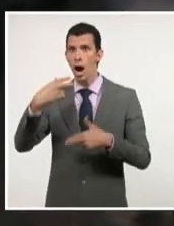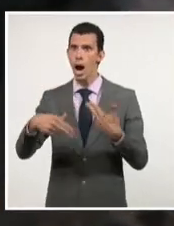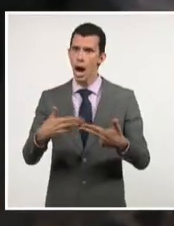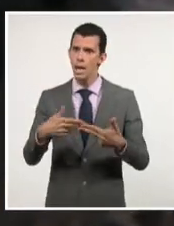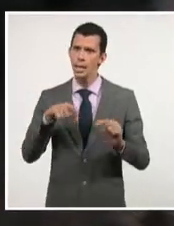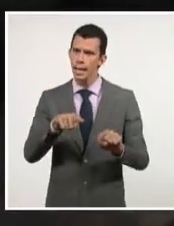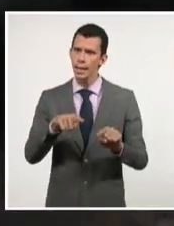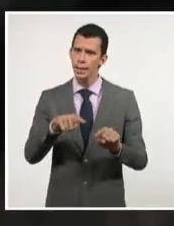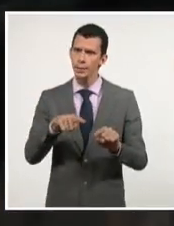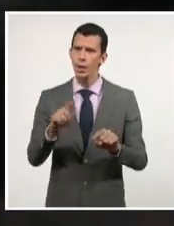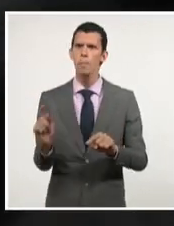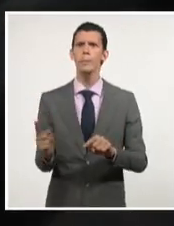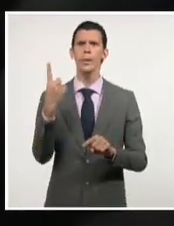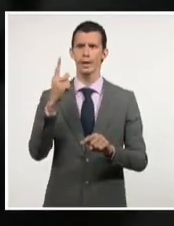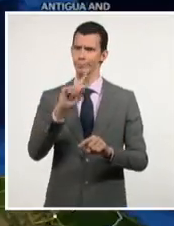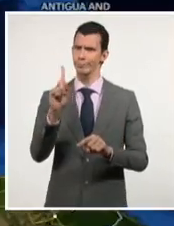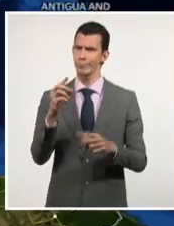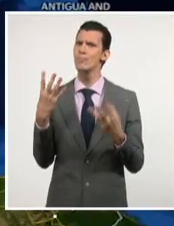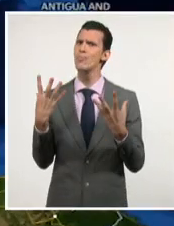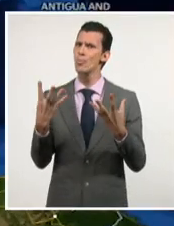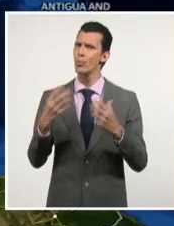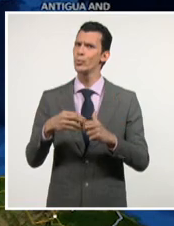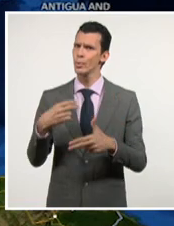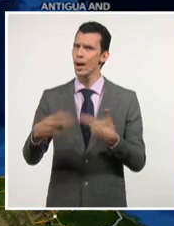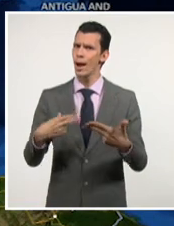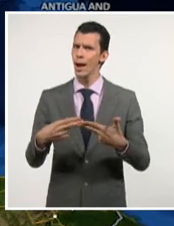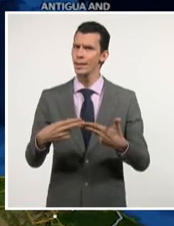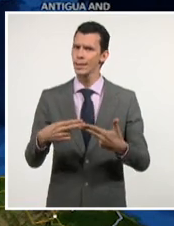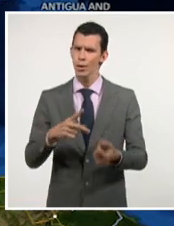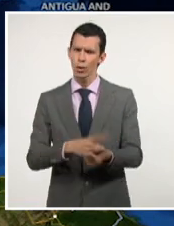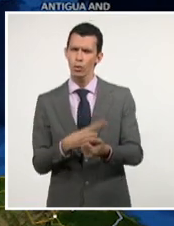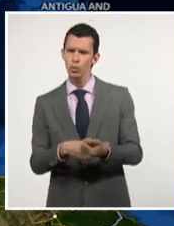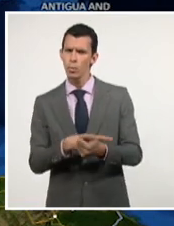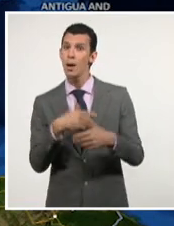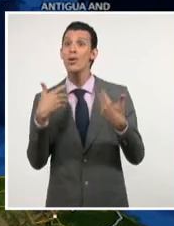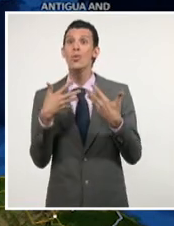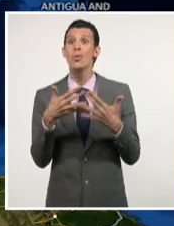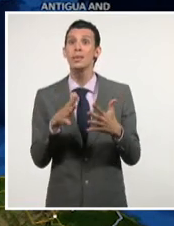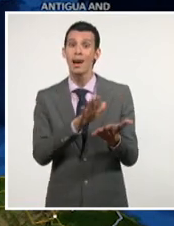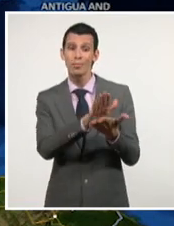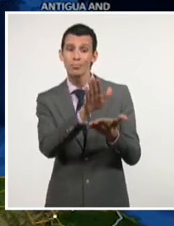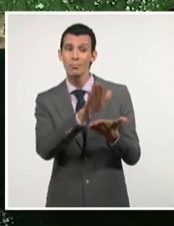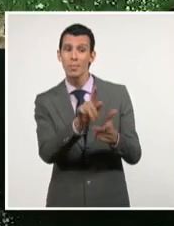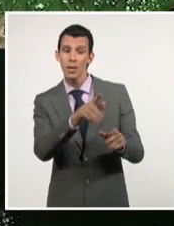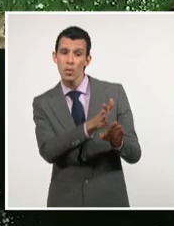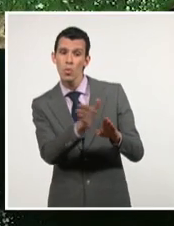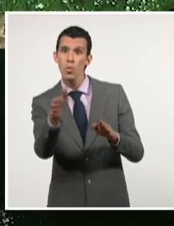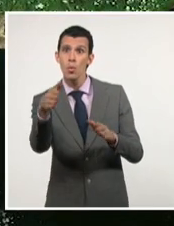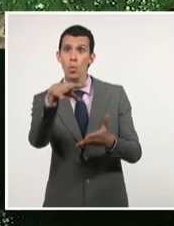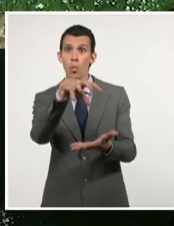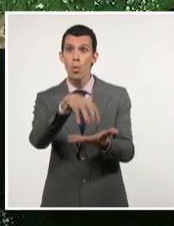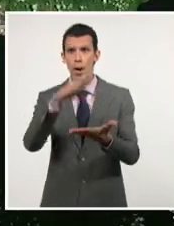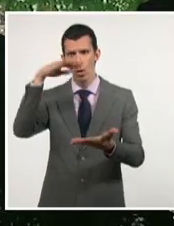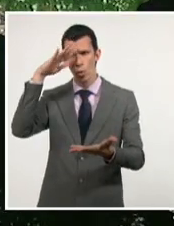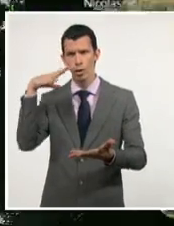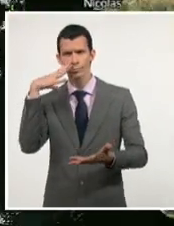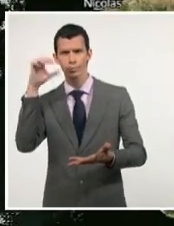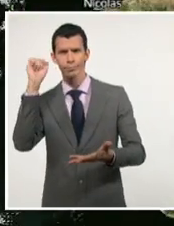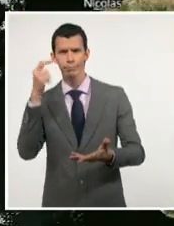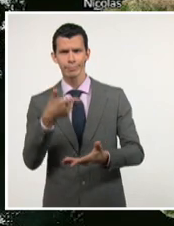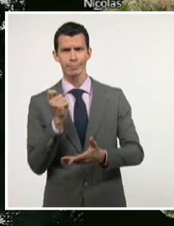frustrado en la proximidad de su territorio. La posición geográfica de la isla entre los países productores del sur y los